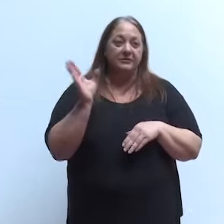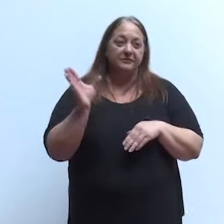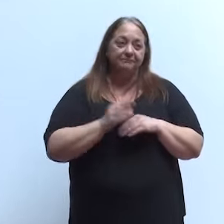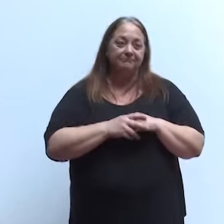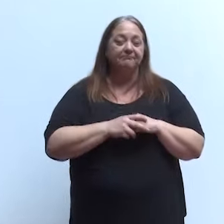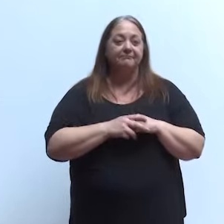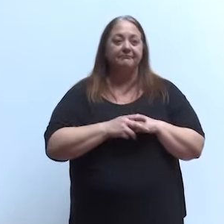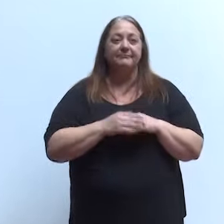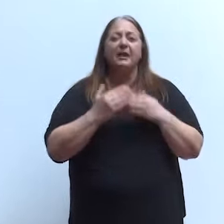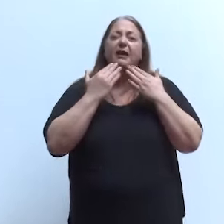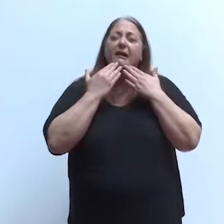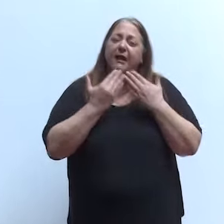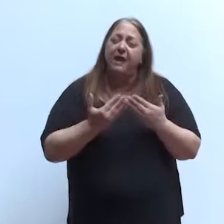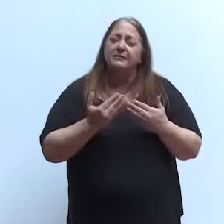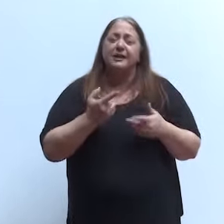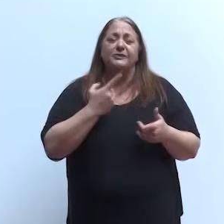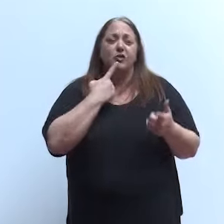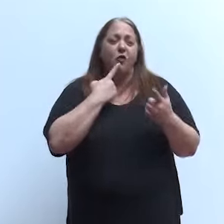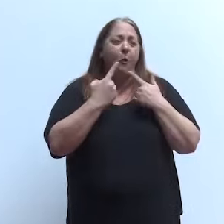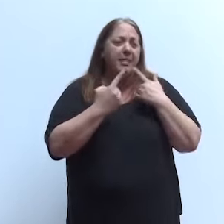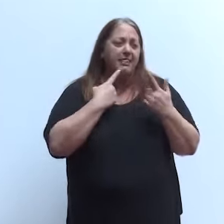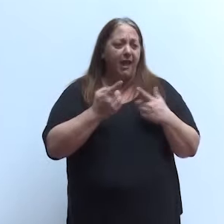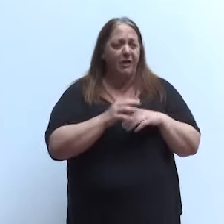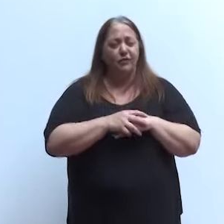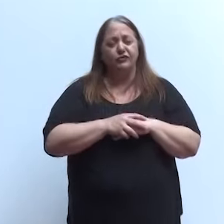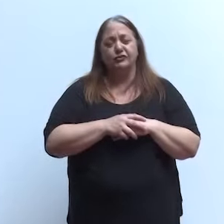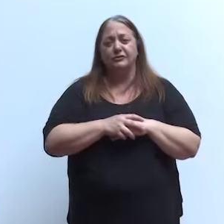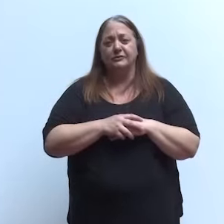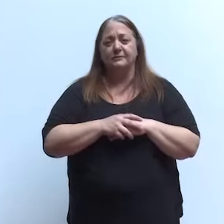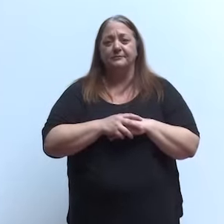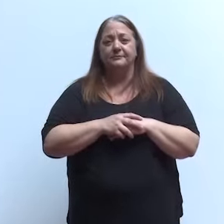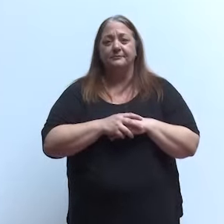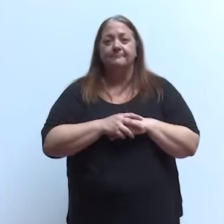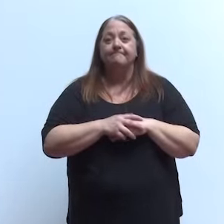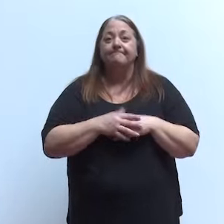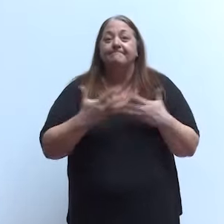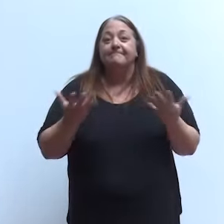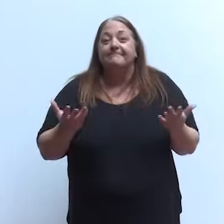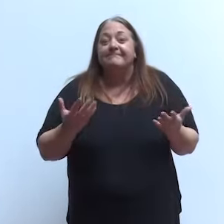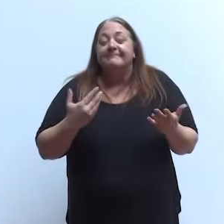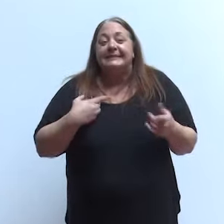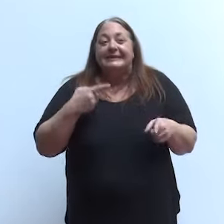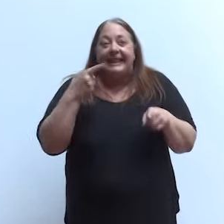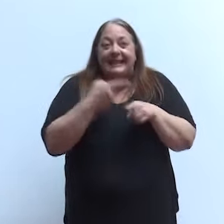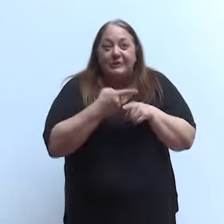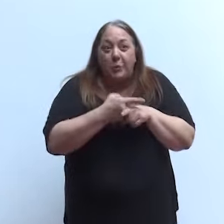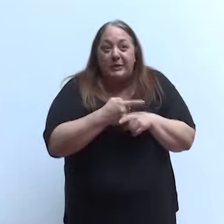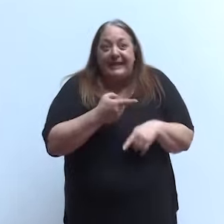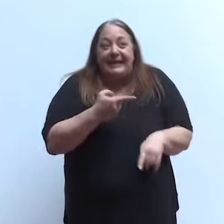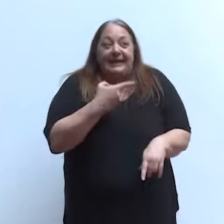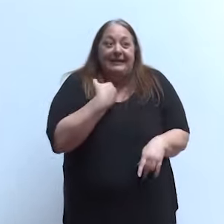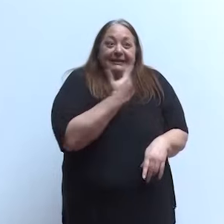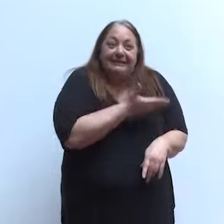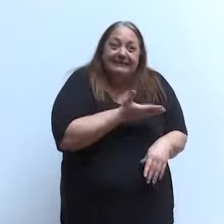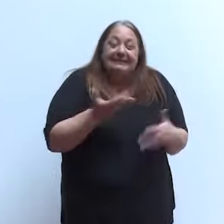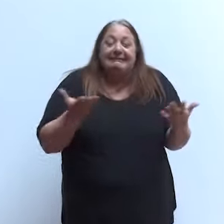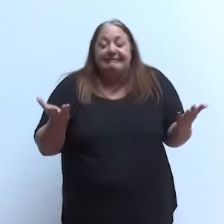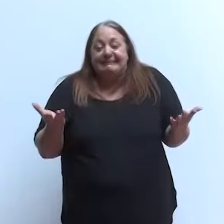comentarios y y me generaron ahora el problema de qué qué hacer no se discutir con Esteban presentar un poco por dónde va el libro